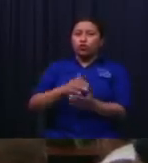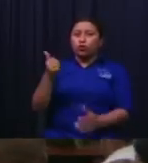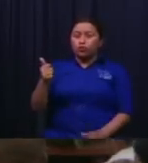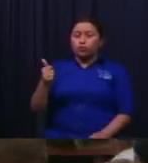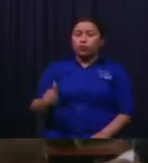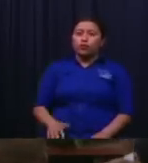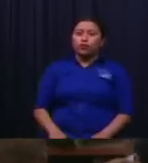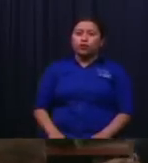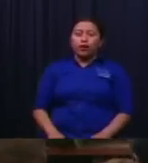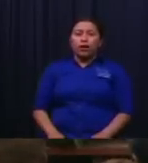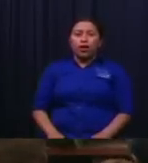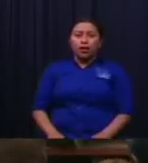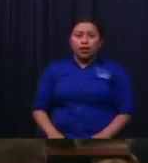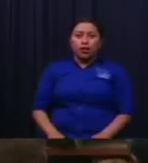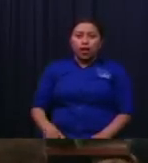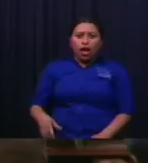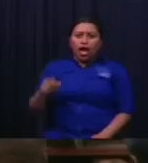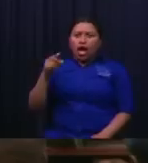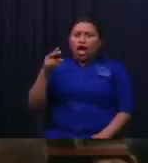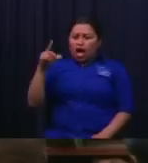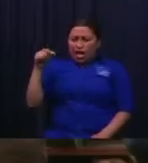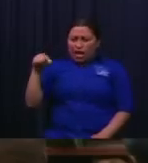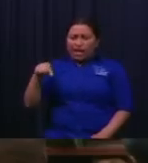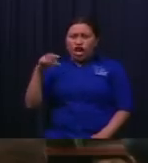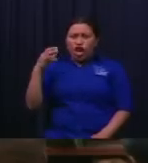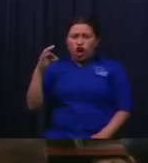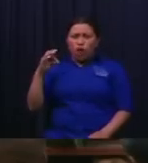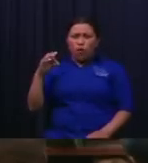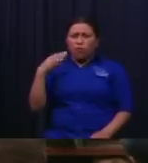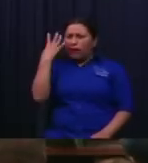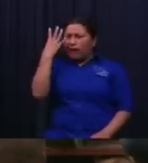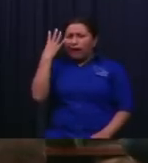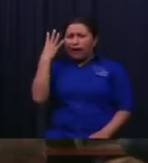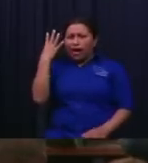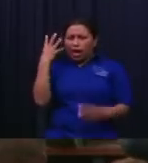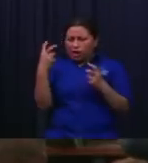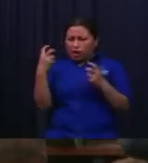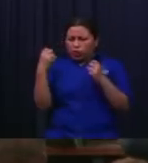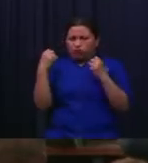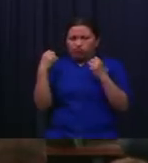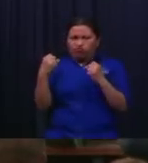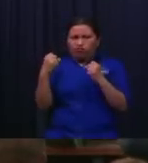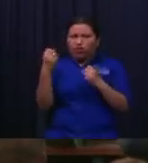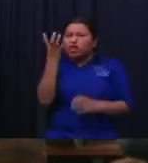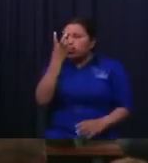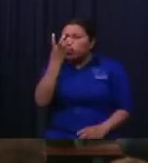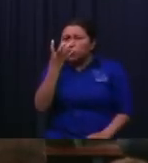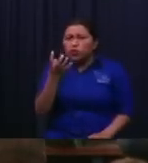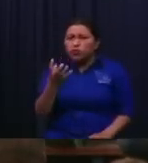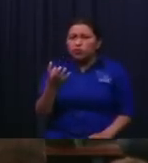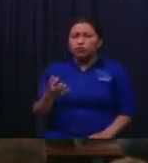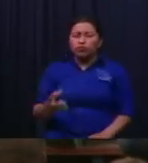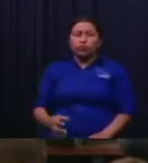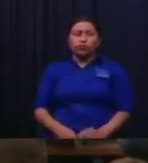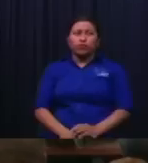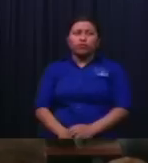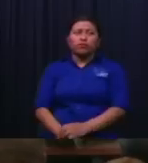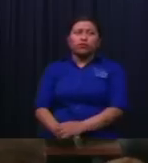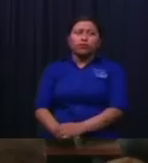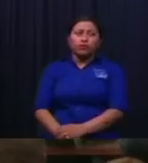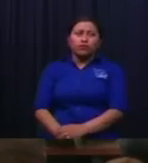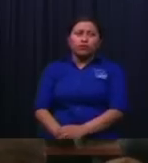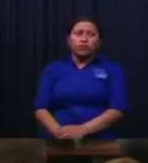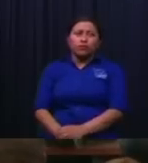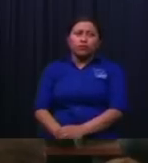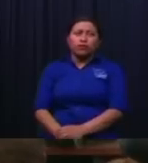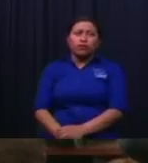hermosa apariencia, pero el hombre era duro y de malas obras, y era del linaje de Caleb. Léete el 17, el versículo 17,